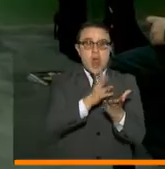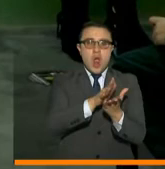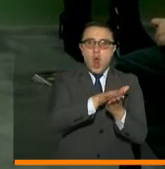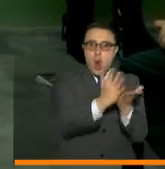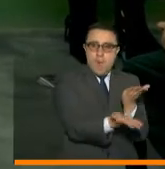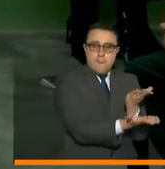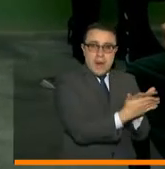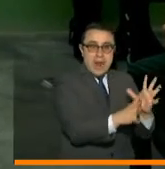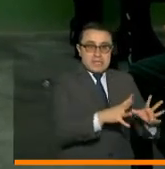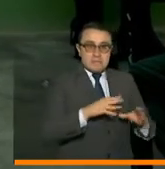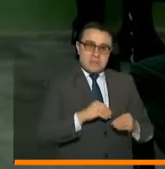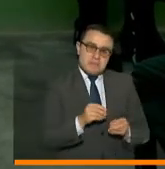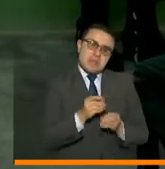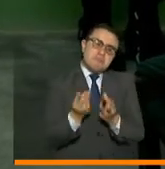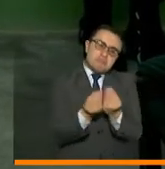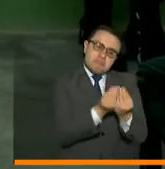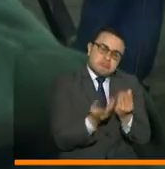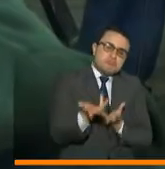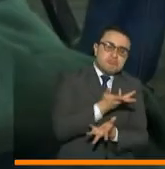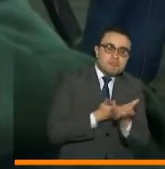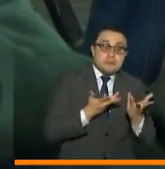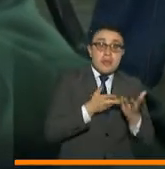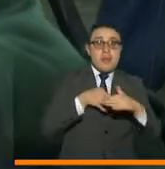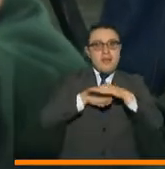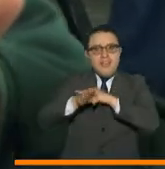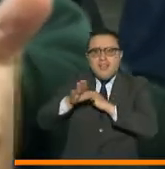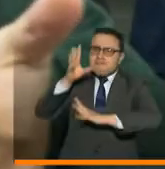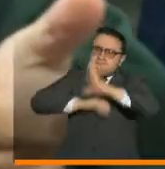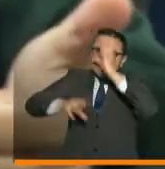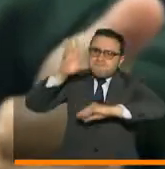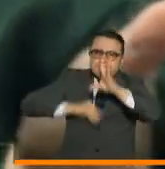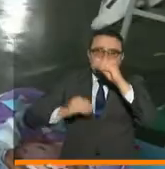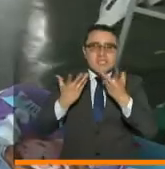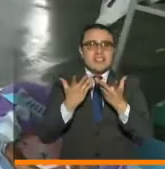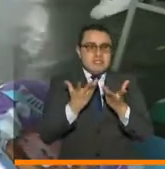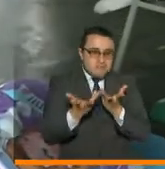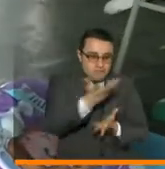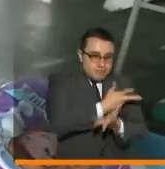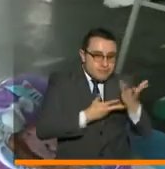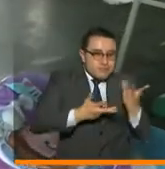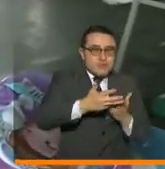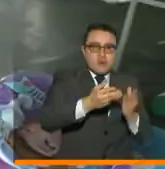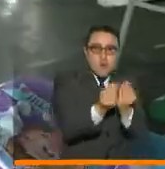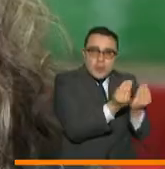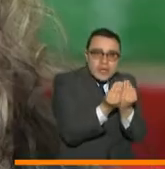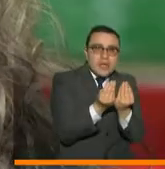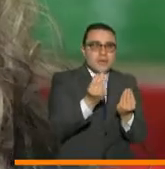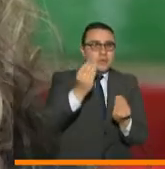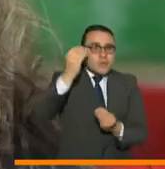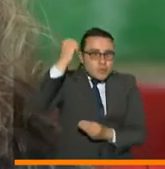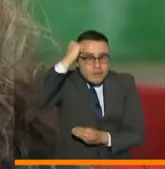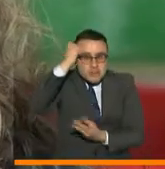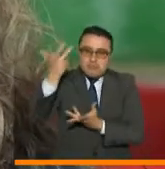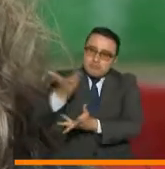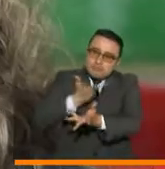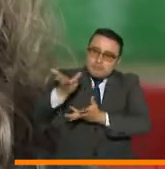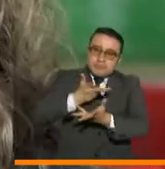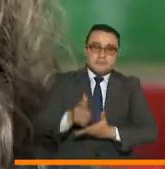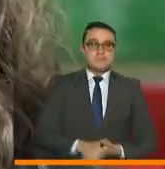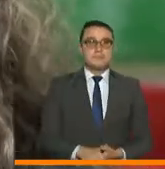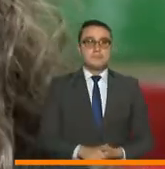bioseguridad, pero accediendo al conocimiento, accediendo al compartir con sus compañeros y con los docentes. Hay que resaltar el